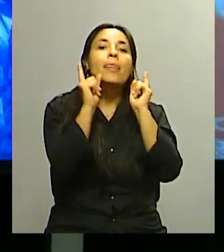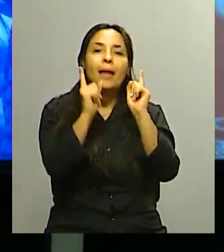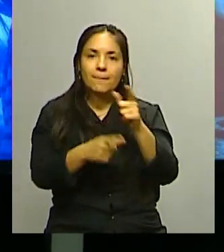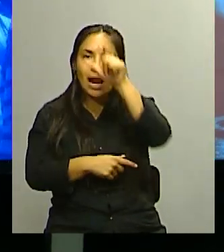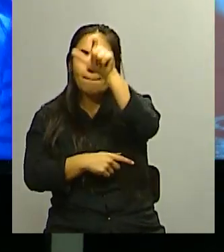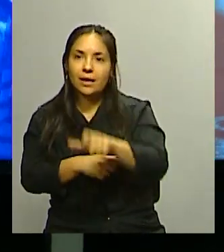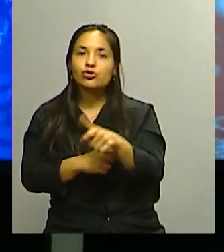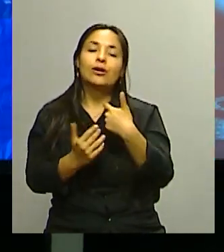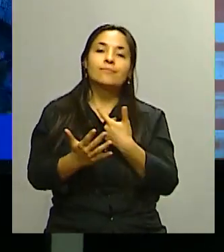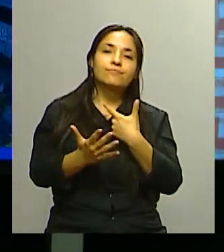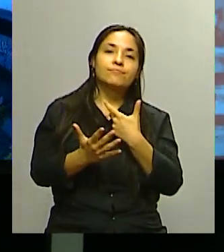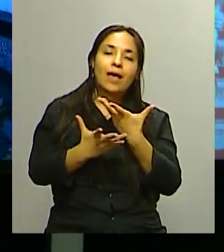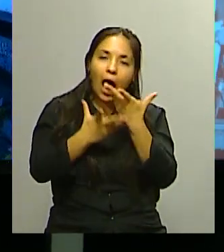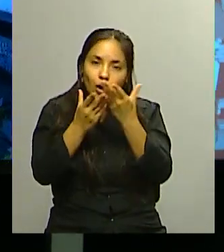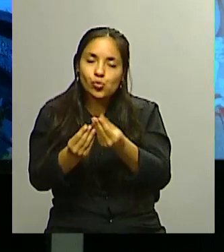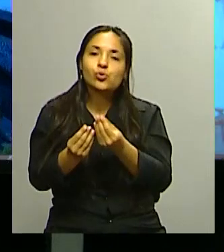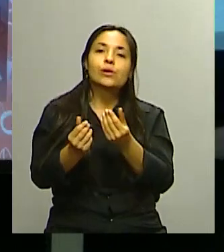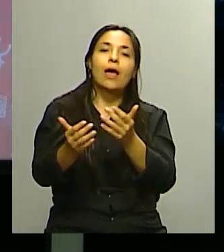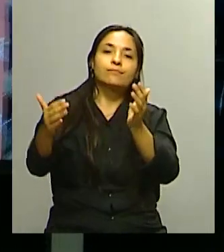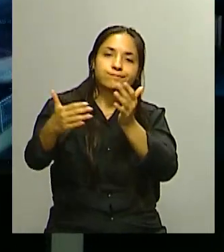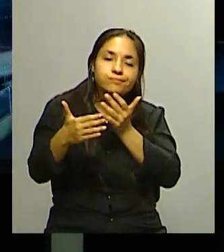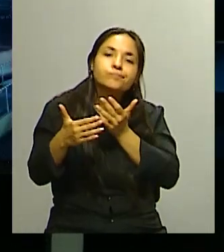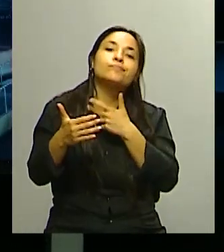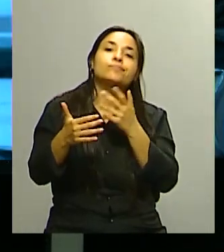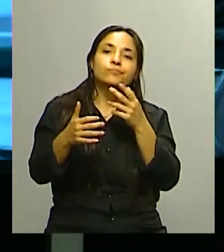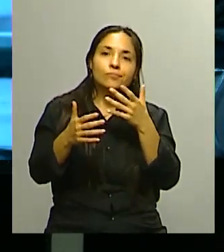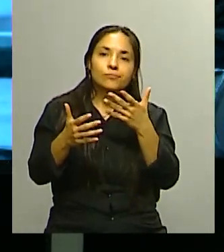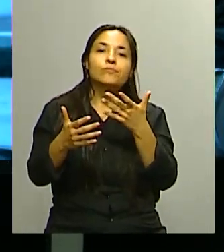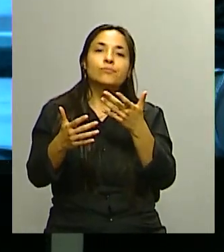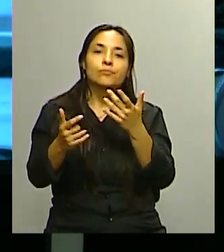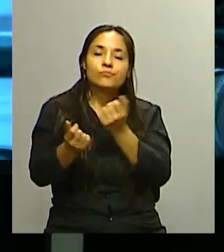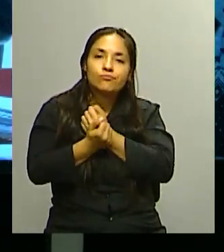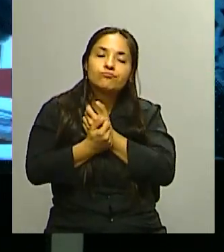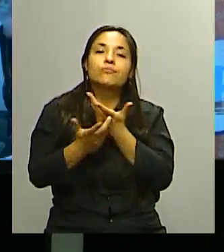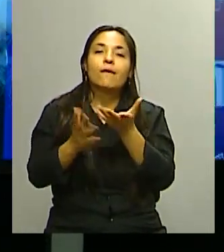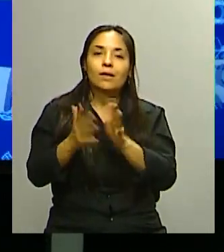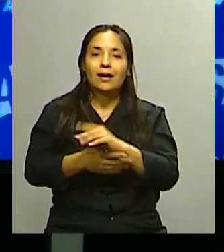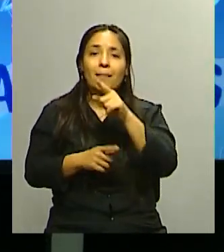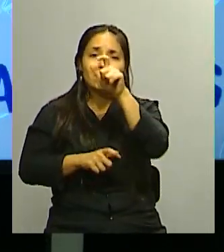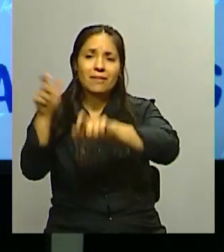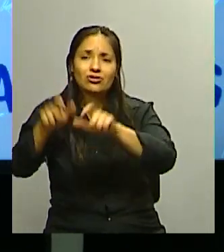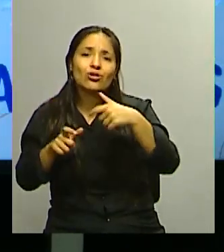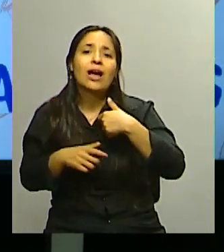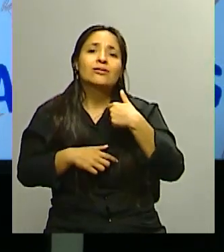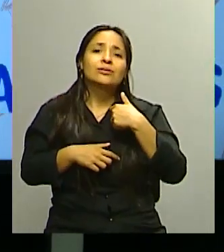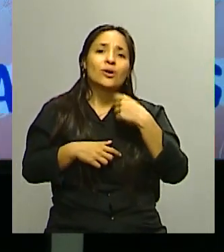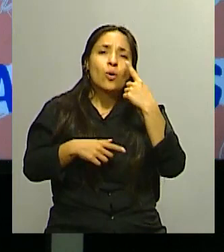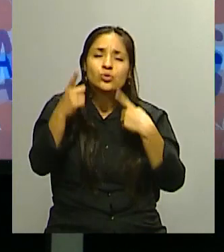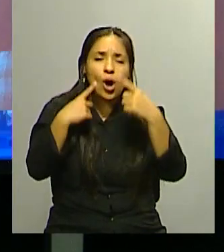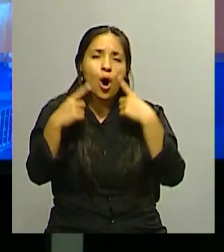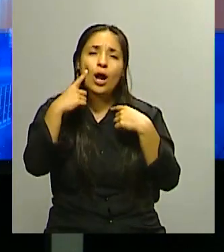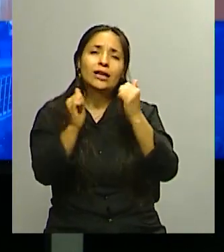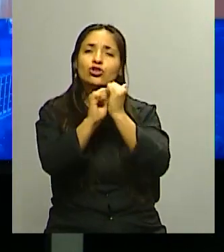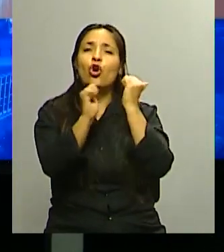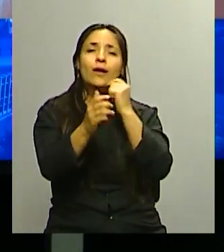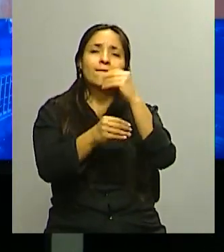la persona, porque muchas veces llegan personas con dramas familiares o terminan llorando o terminan contando una larga historia.